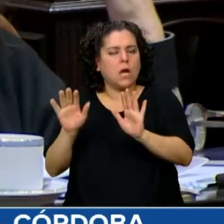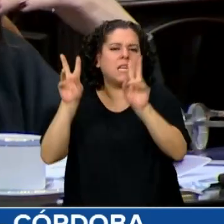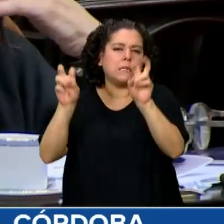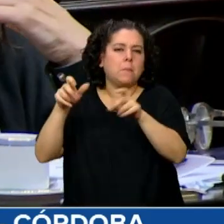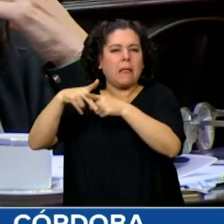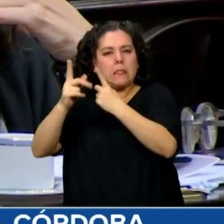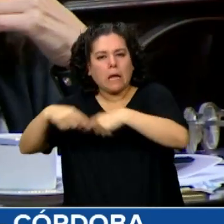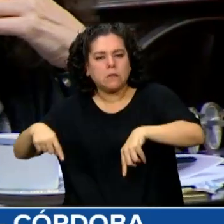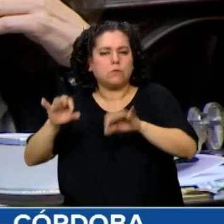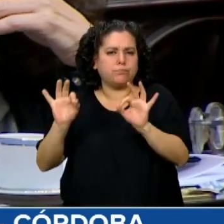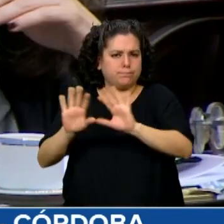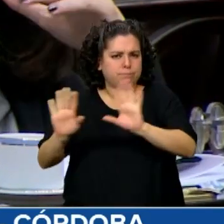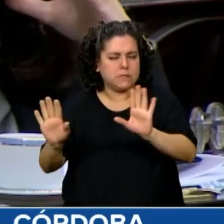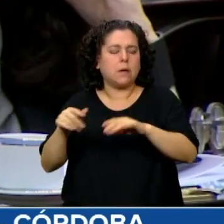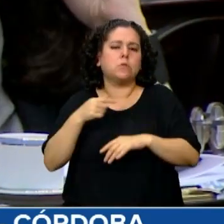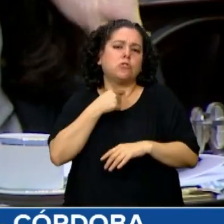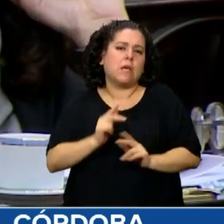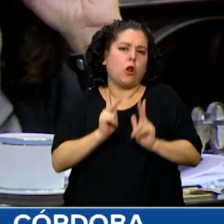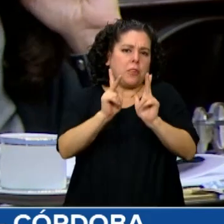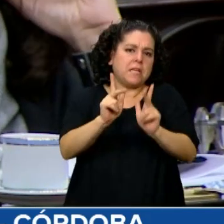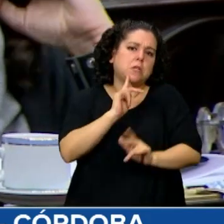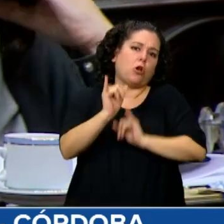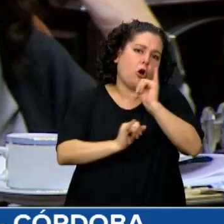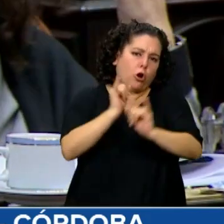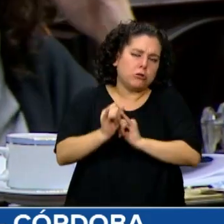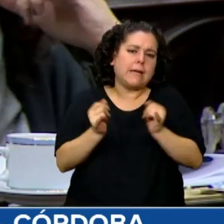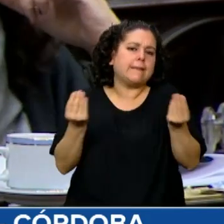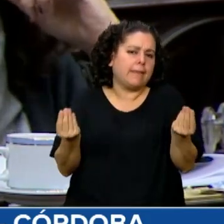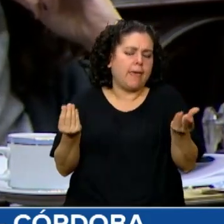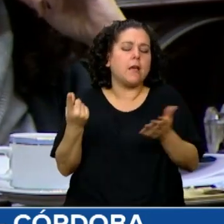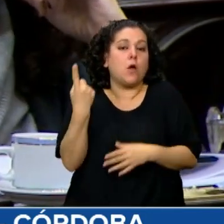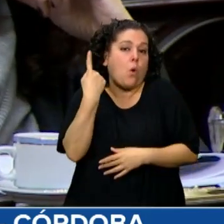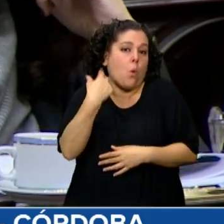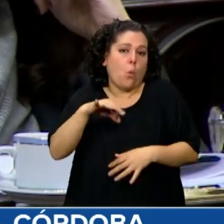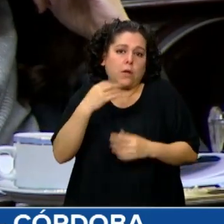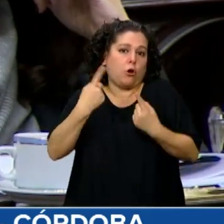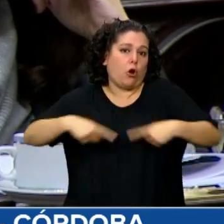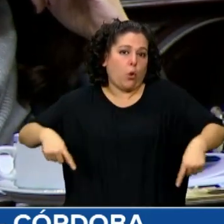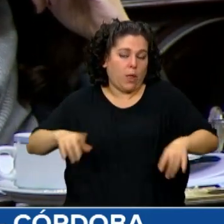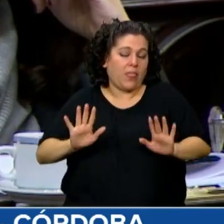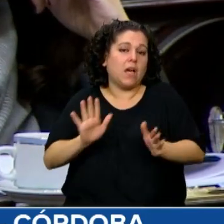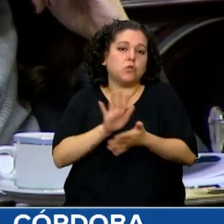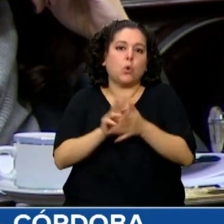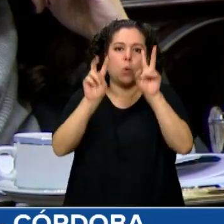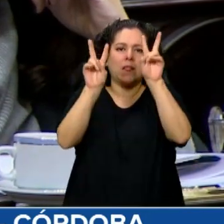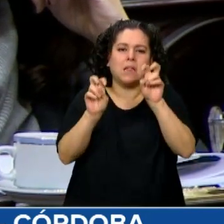técnicas y demás. Decir o contar que lo único novedoso respecto